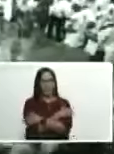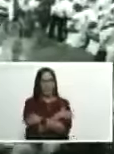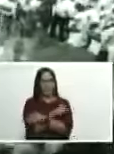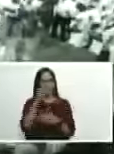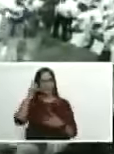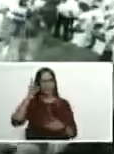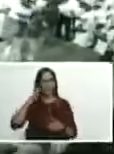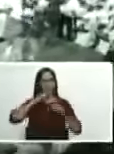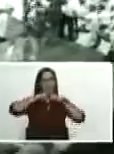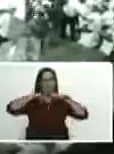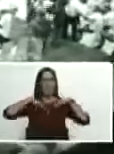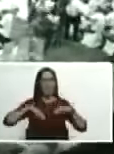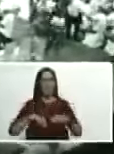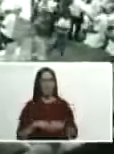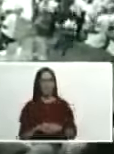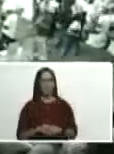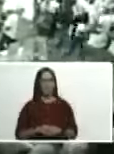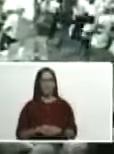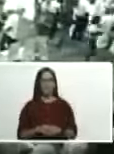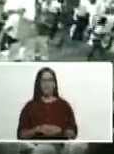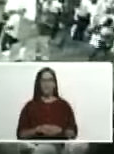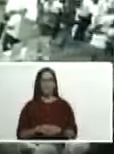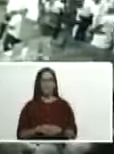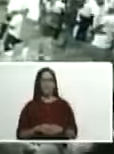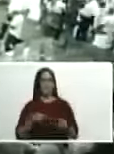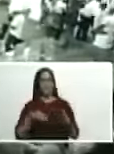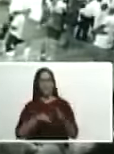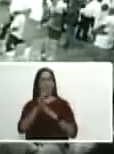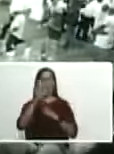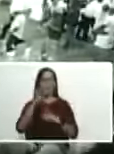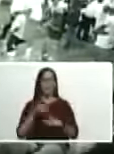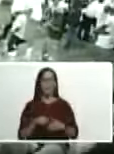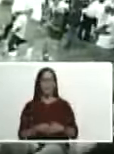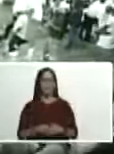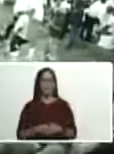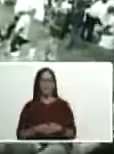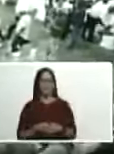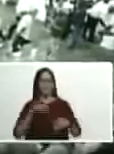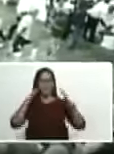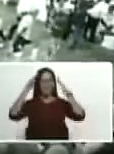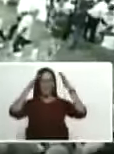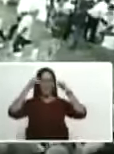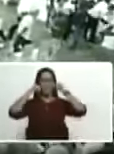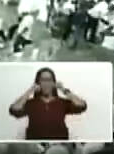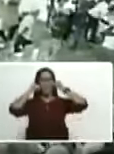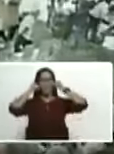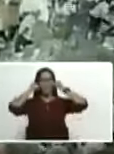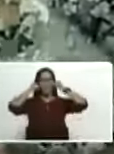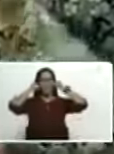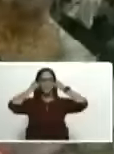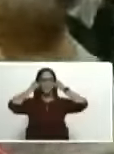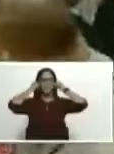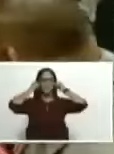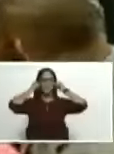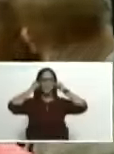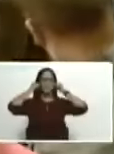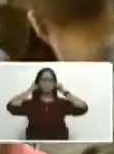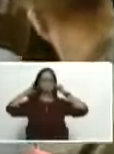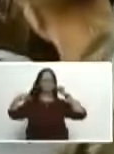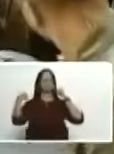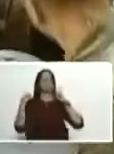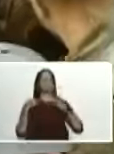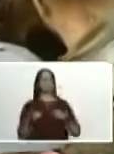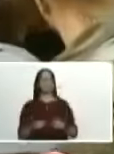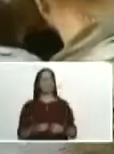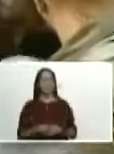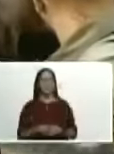los bendiga. Que vamos para apartadero. Saludos. Con permiso, ya va. Poco a poco,